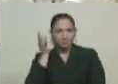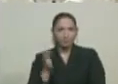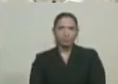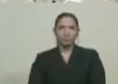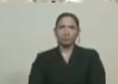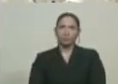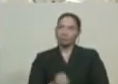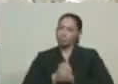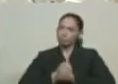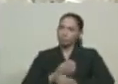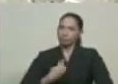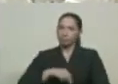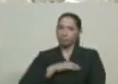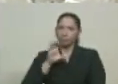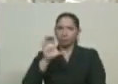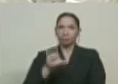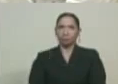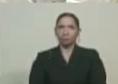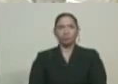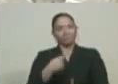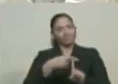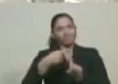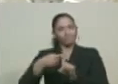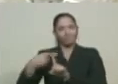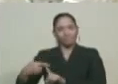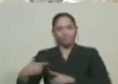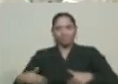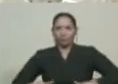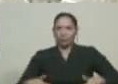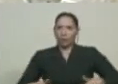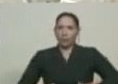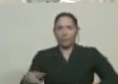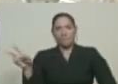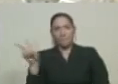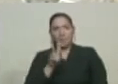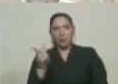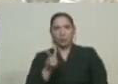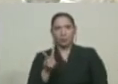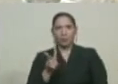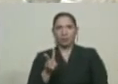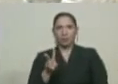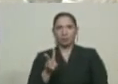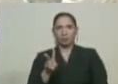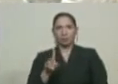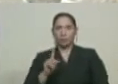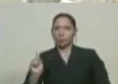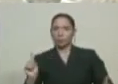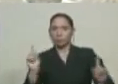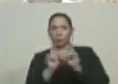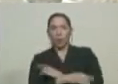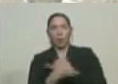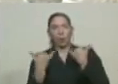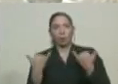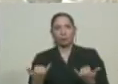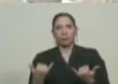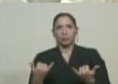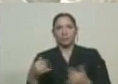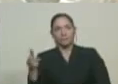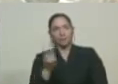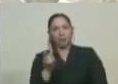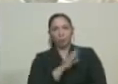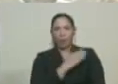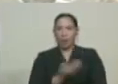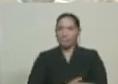amantes de nuestra patria, a sumar esfuerzos para que Venezuela sea y se convierta en lo que está destinado a ser la Venezuela